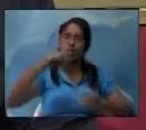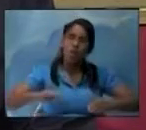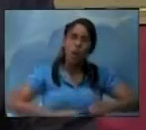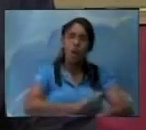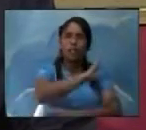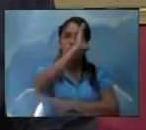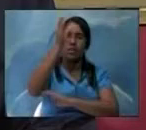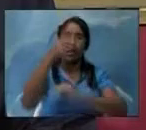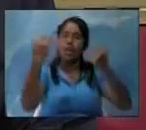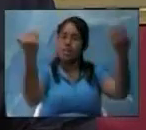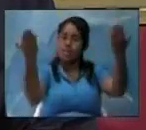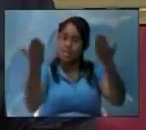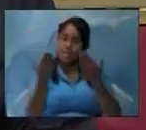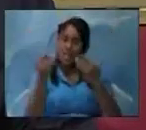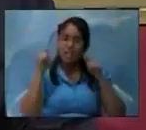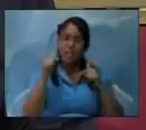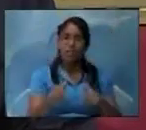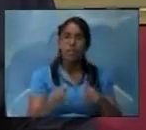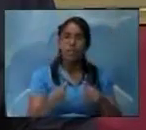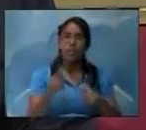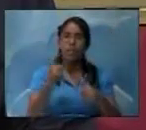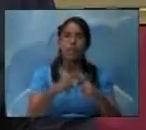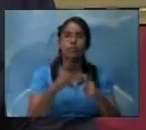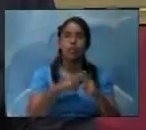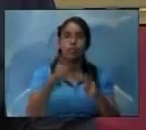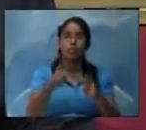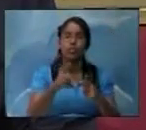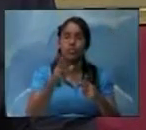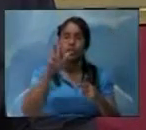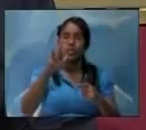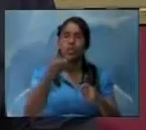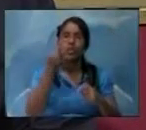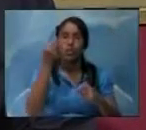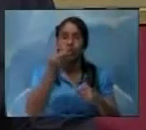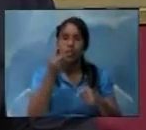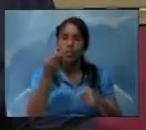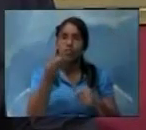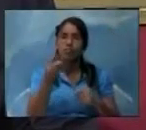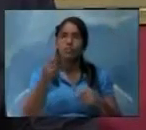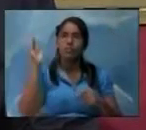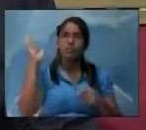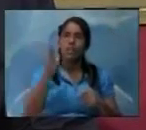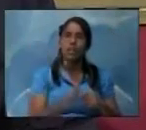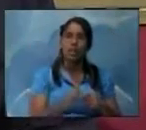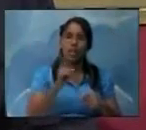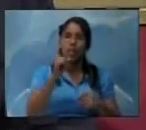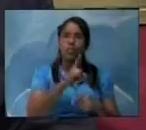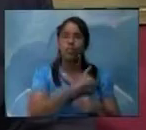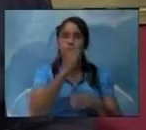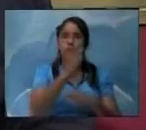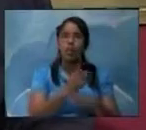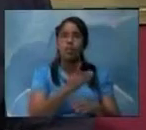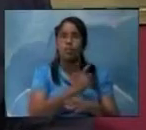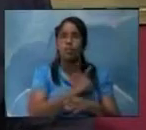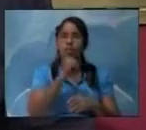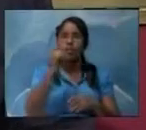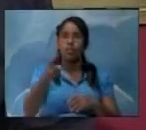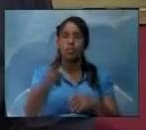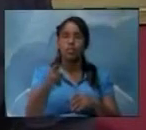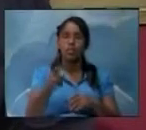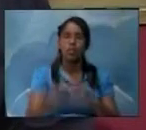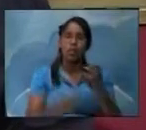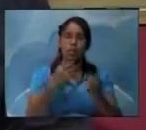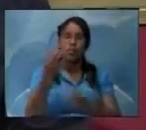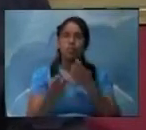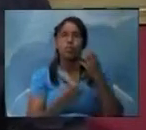Altísimo, salí y vení. Entonces Sadrac, Mesac y Abednego salieron de en medio